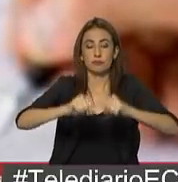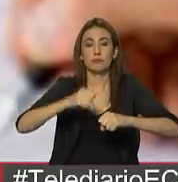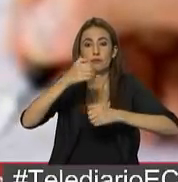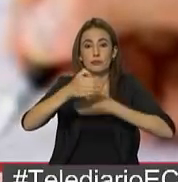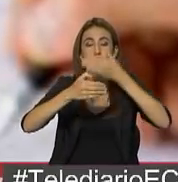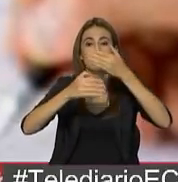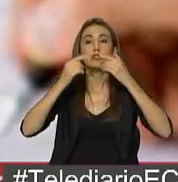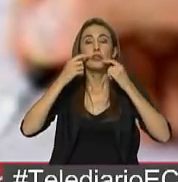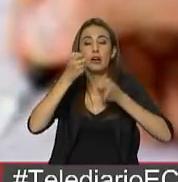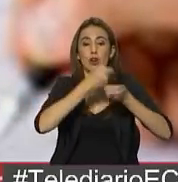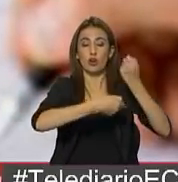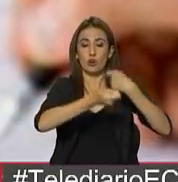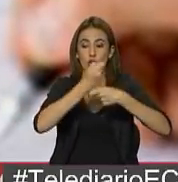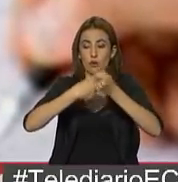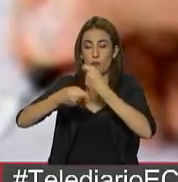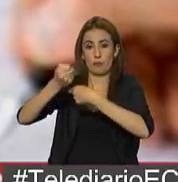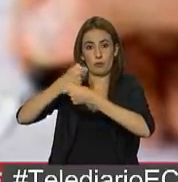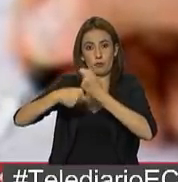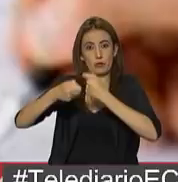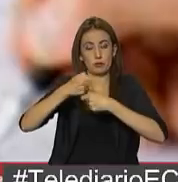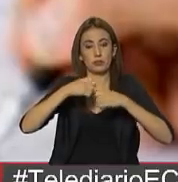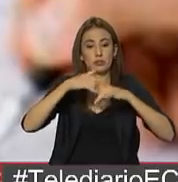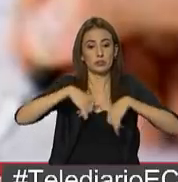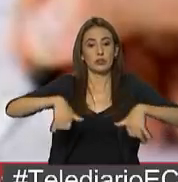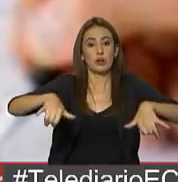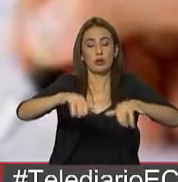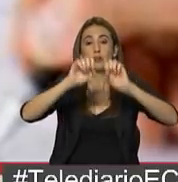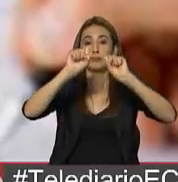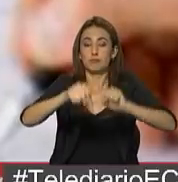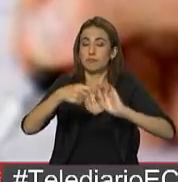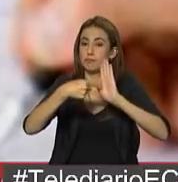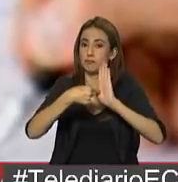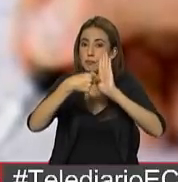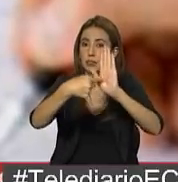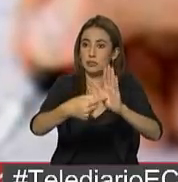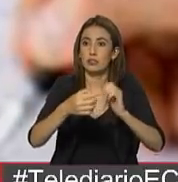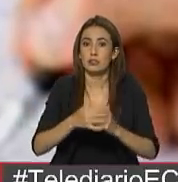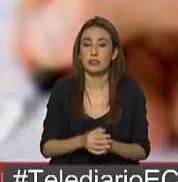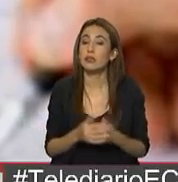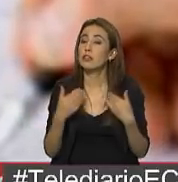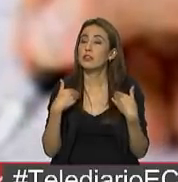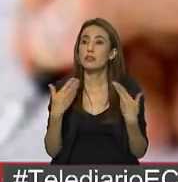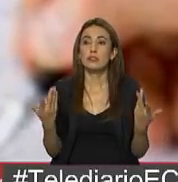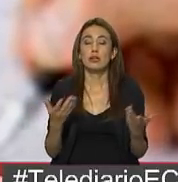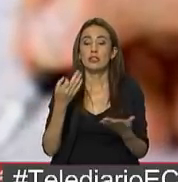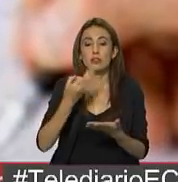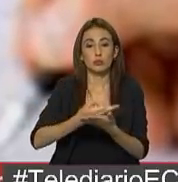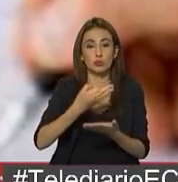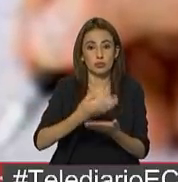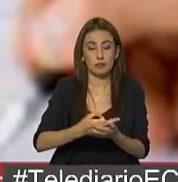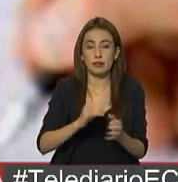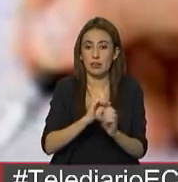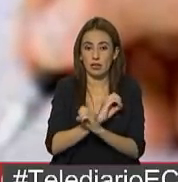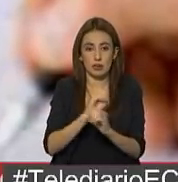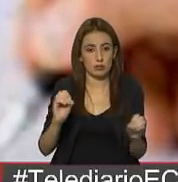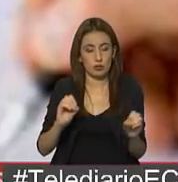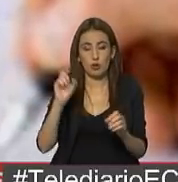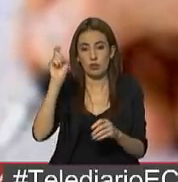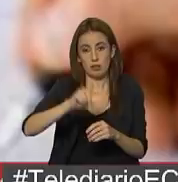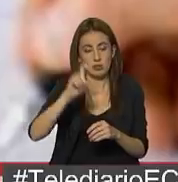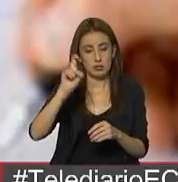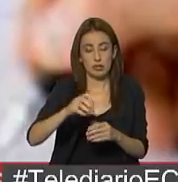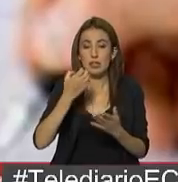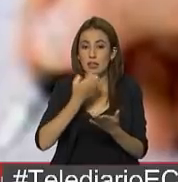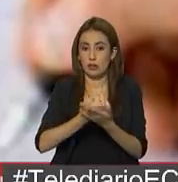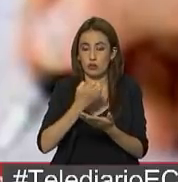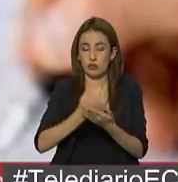y comercializadora Inmo Solution para que presente la oferta, sin justificar la necesidad ni la conveniencia técnica y